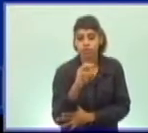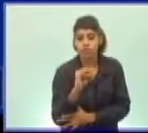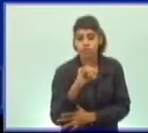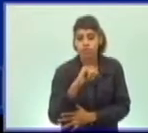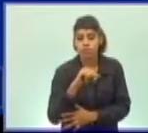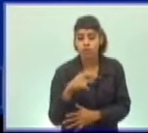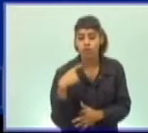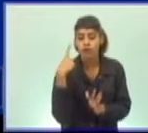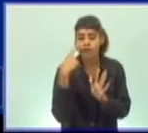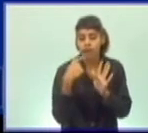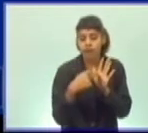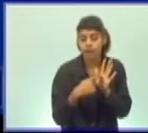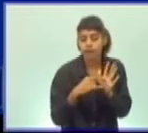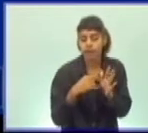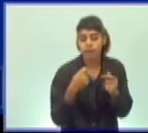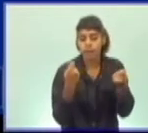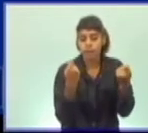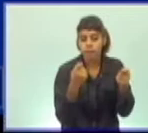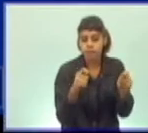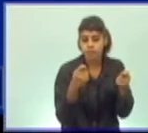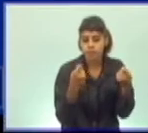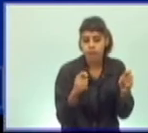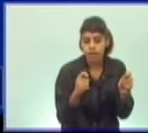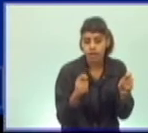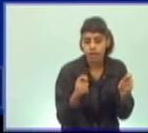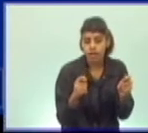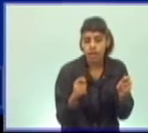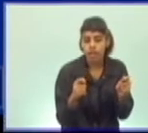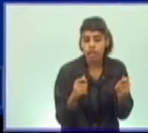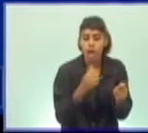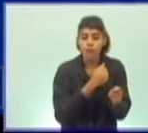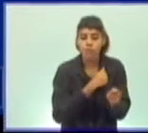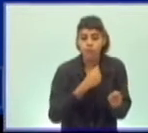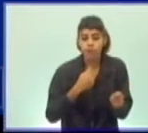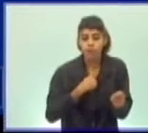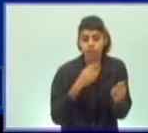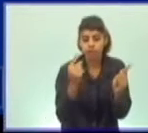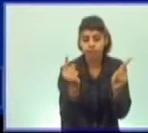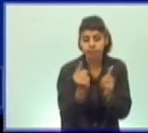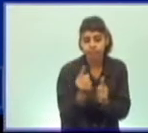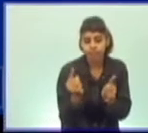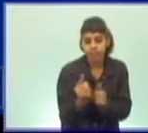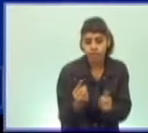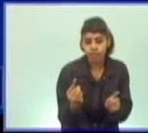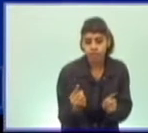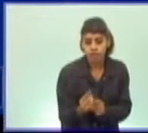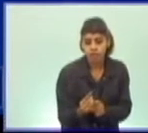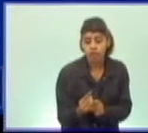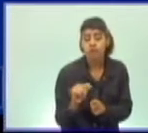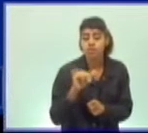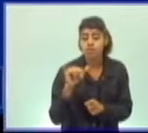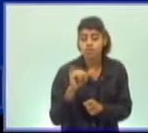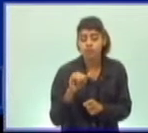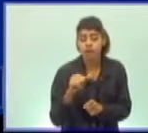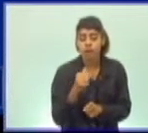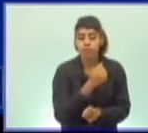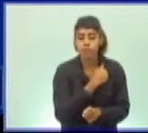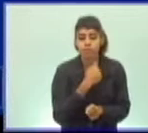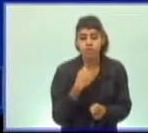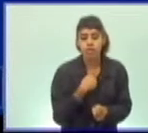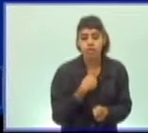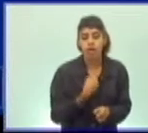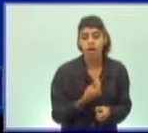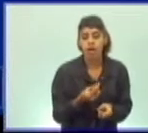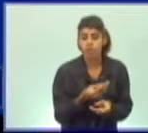del carácter metálico, de las propiedades reductoras de sus sustancias simples y de las propiedades básicas de los